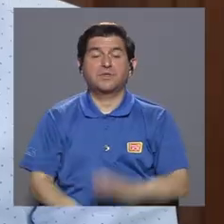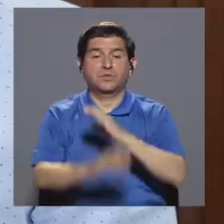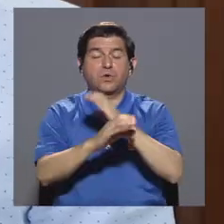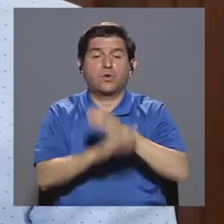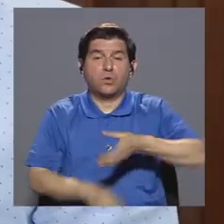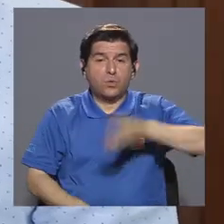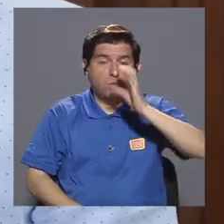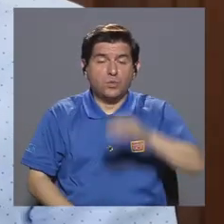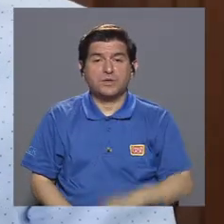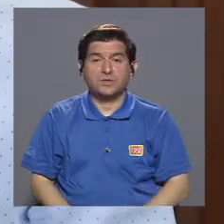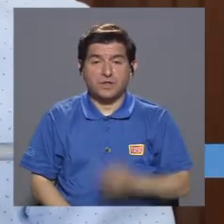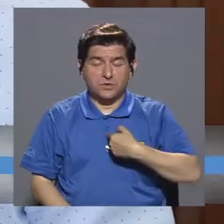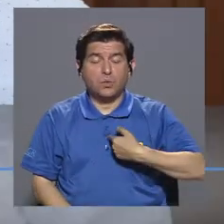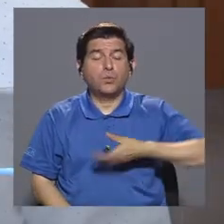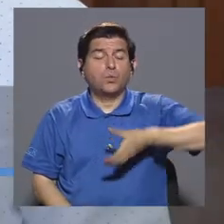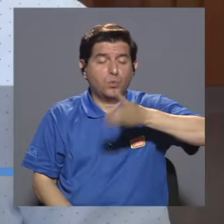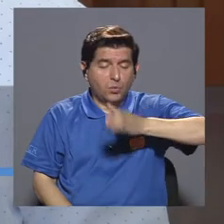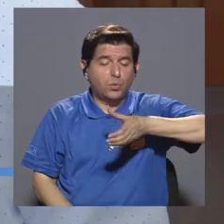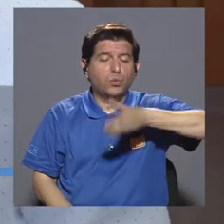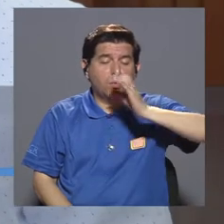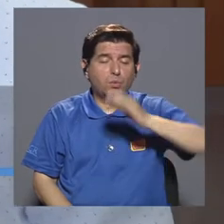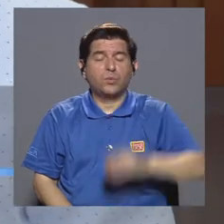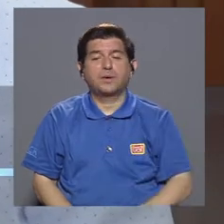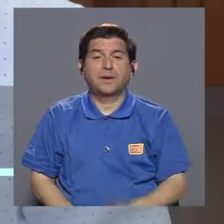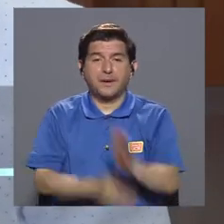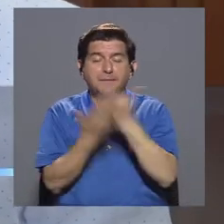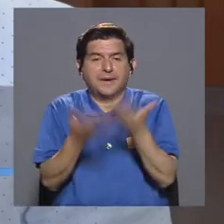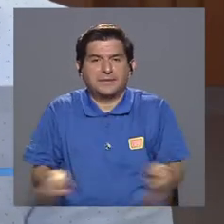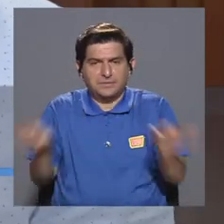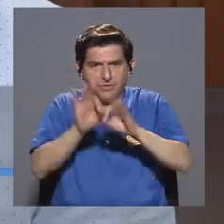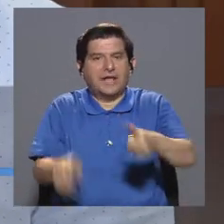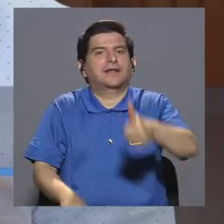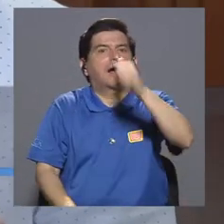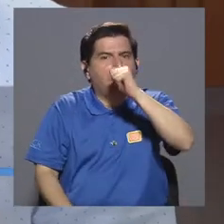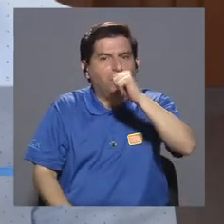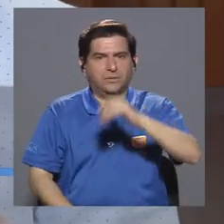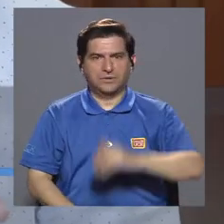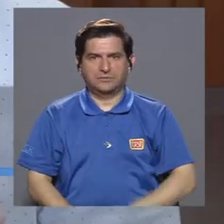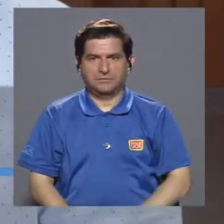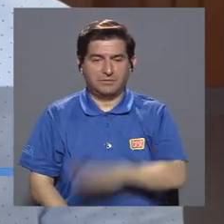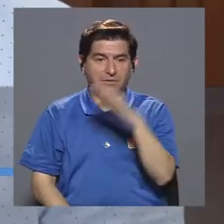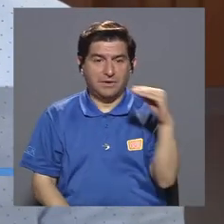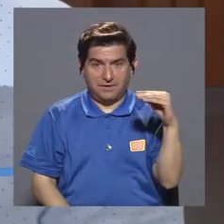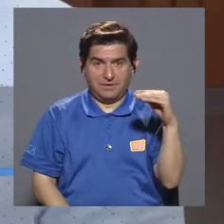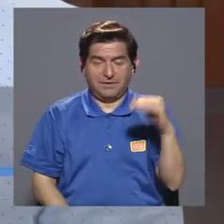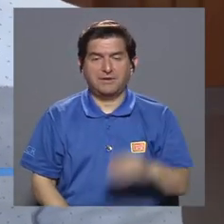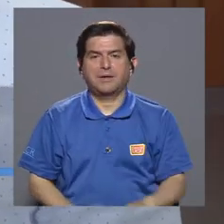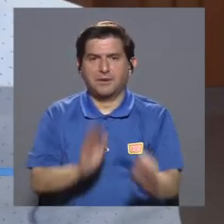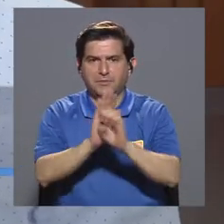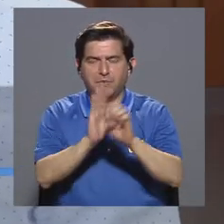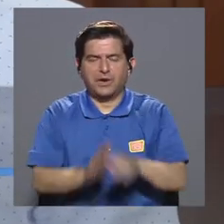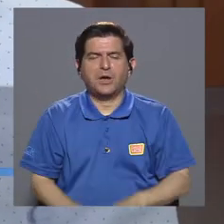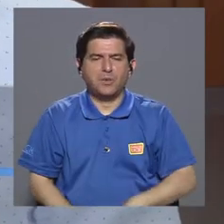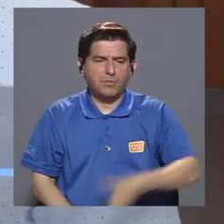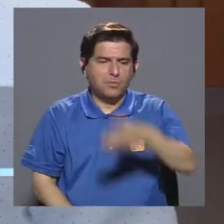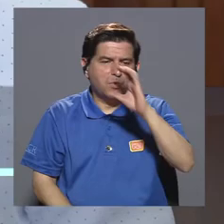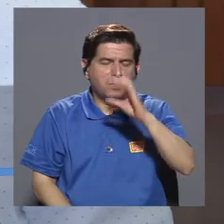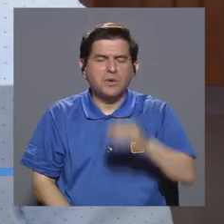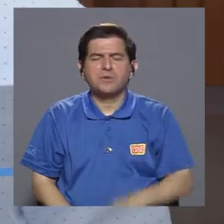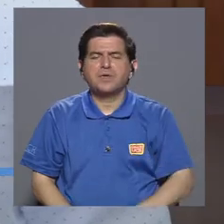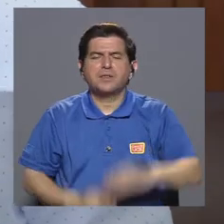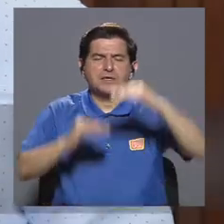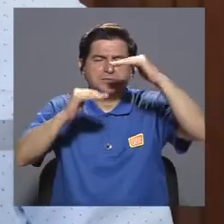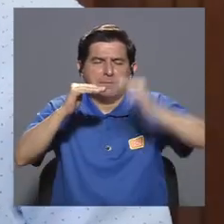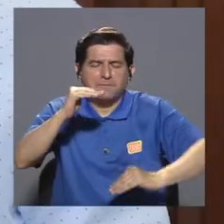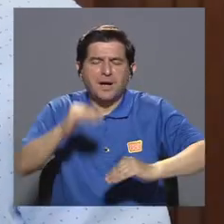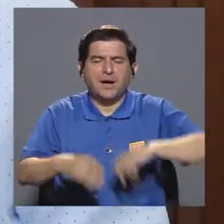importante cuidar la hidratación, buscar consumir suficientes líquidos, ojalá que una buena parte de eso venga de agua y en la medida de lo posible, entonces, por ejemplo, frescos bajos en